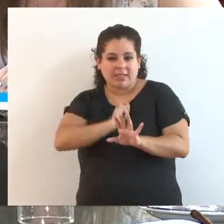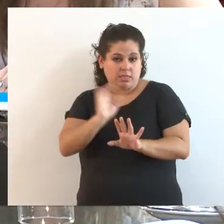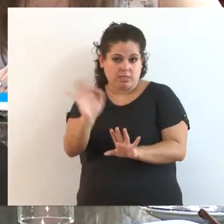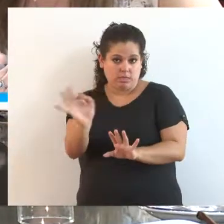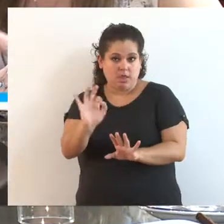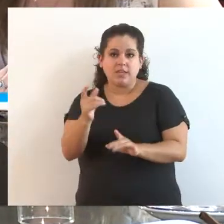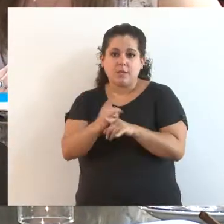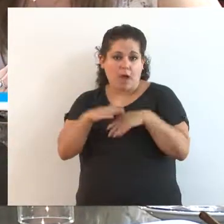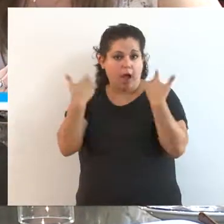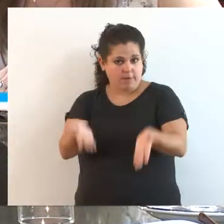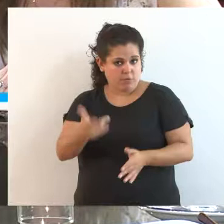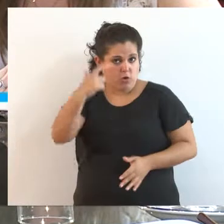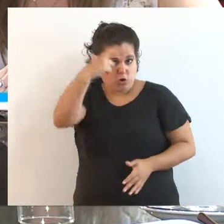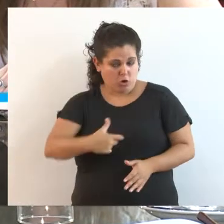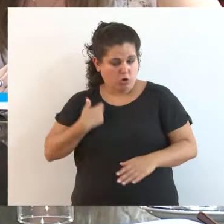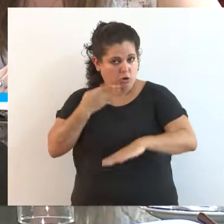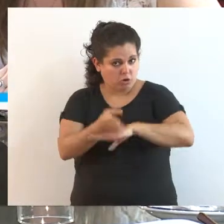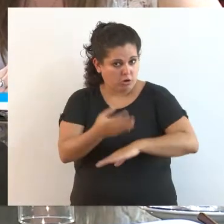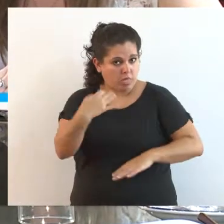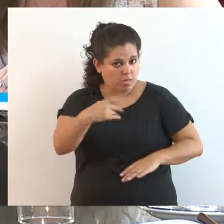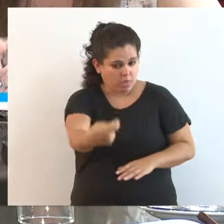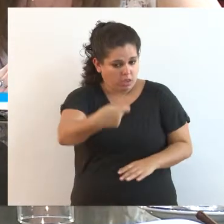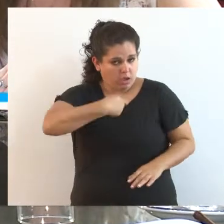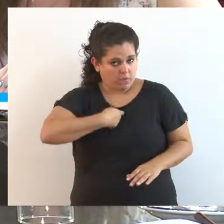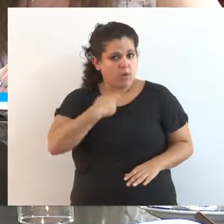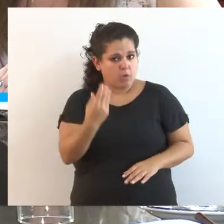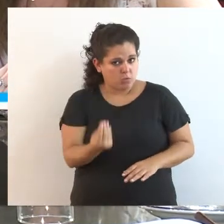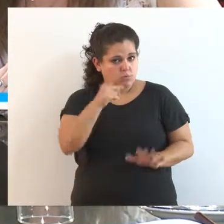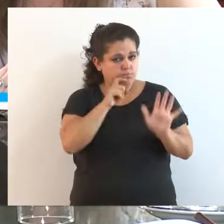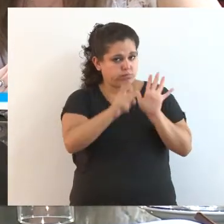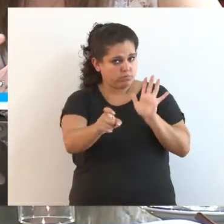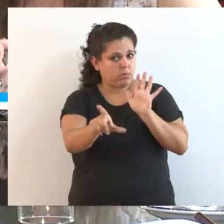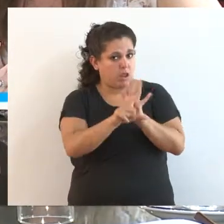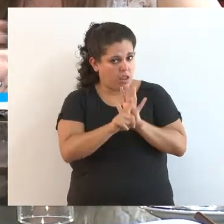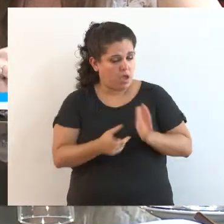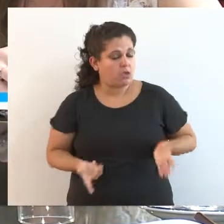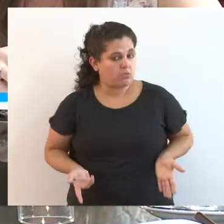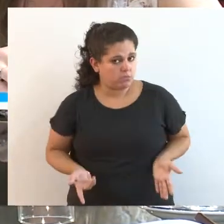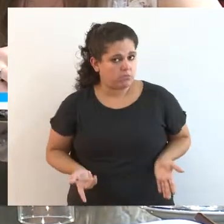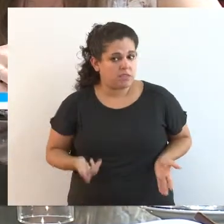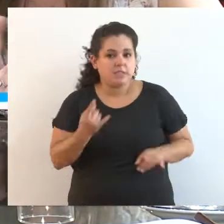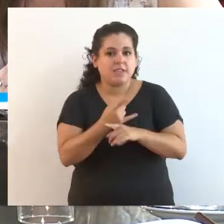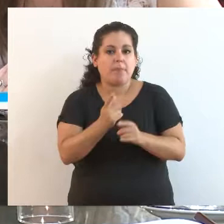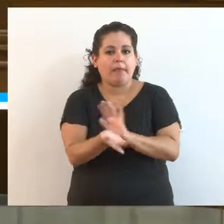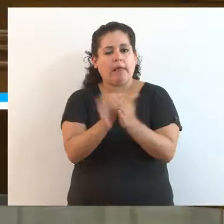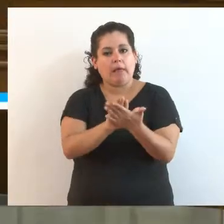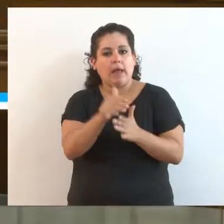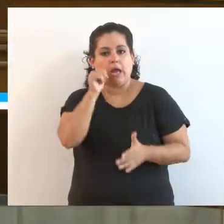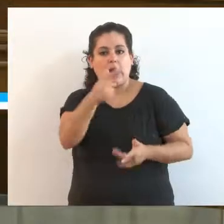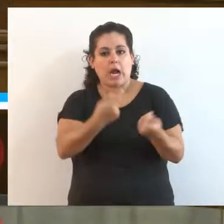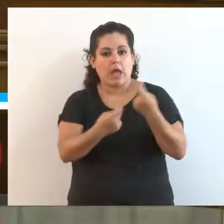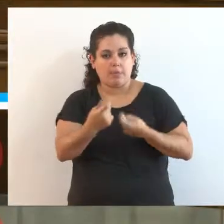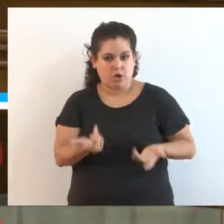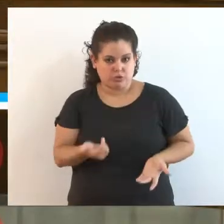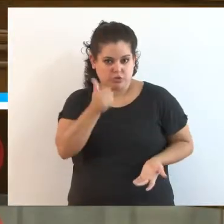vueltos, que tiene que ser en favor del usuario. Así es. Muchas veces no sucede y se estaría violando la ley de lealtad comercial, ¿no? Te dan